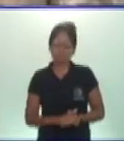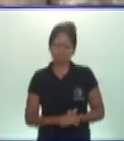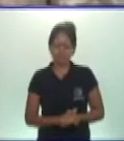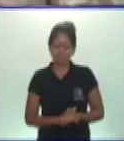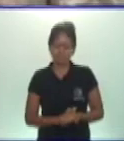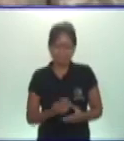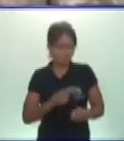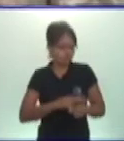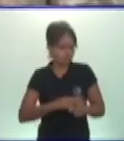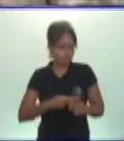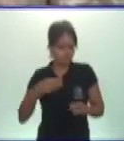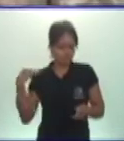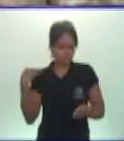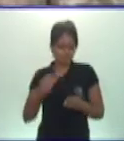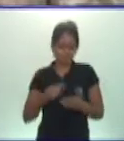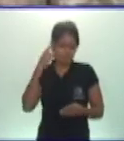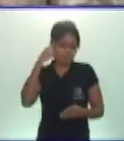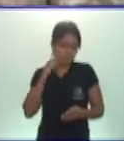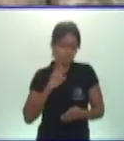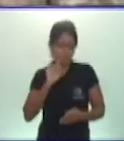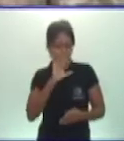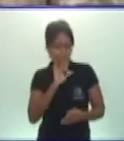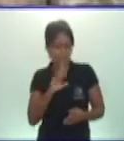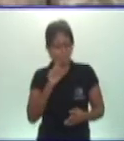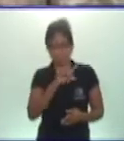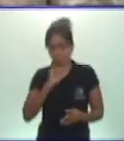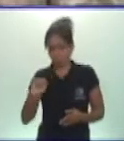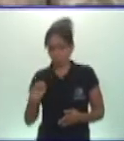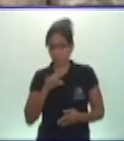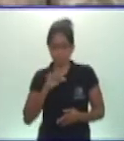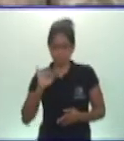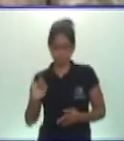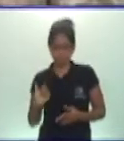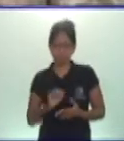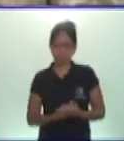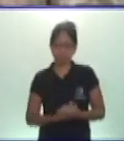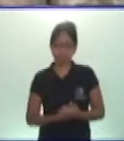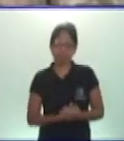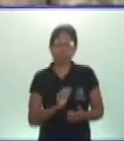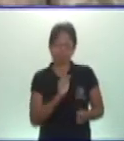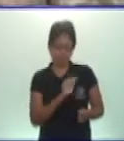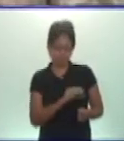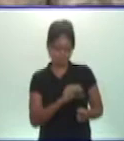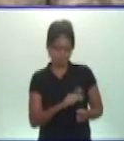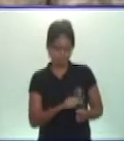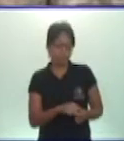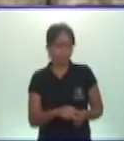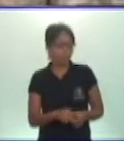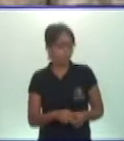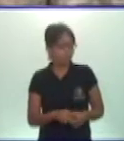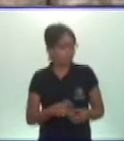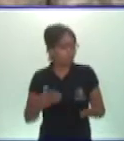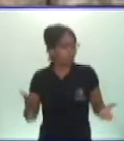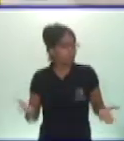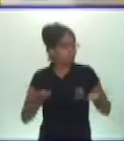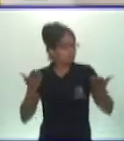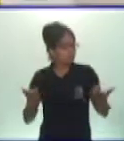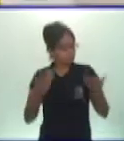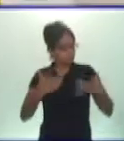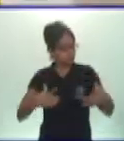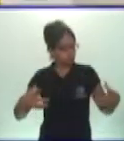desde los siglos XV, XVI, XVII, la bahía se fue desarrollando, la bahía se fue